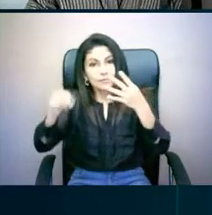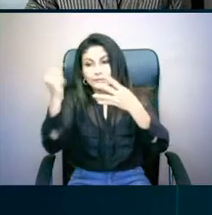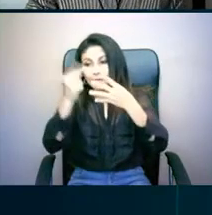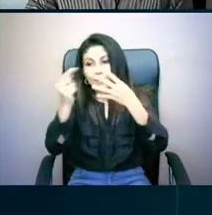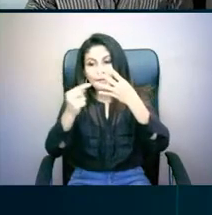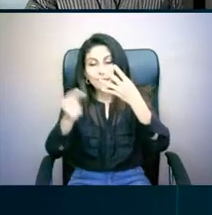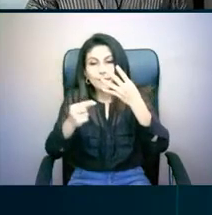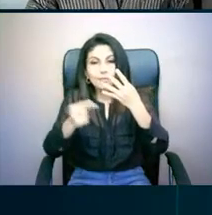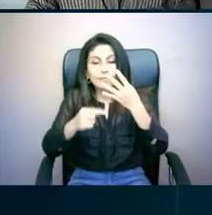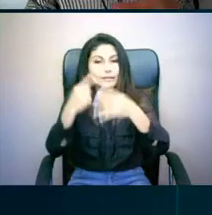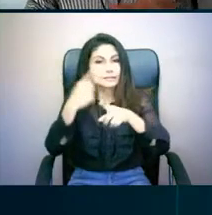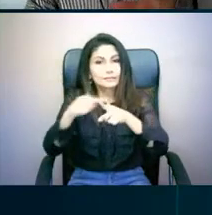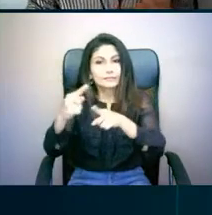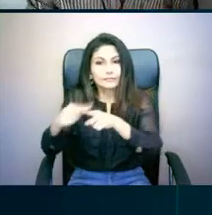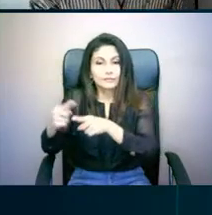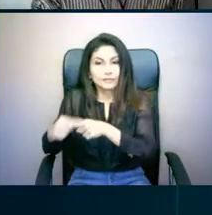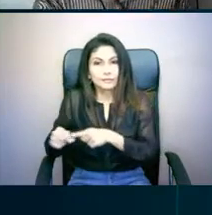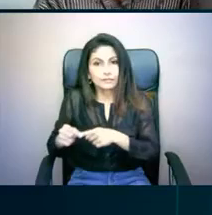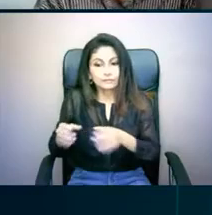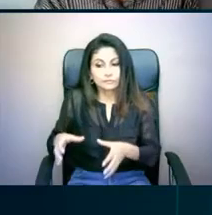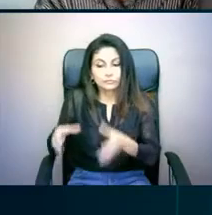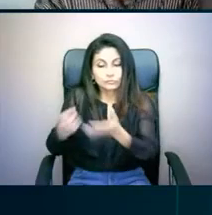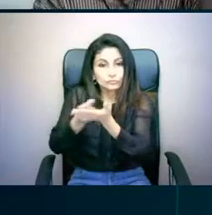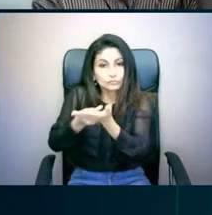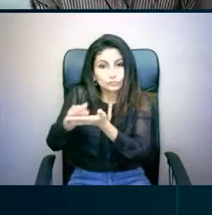en el sustrato y en el vialcito.